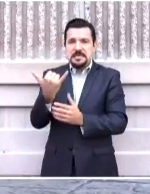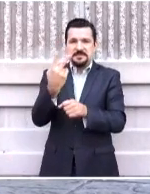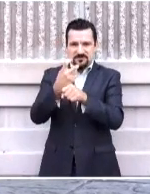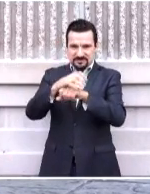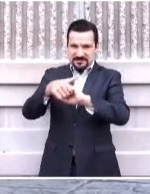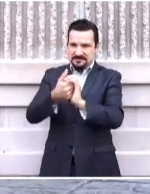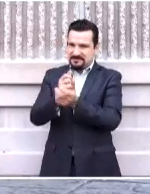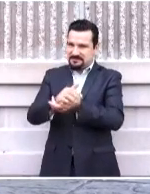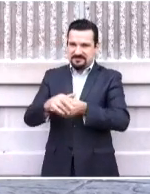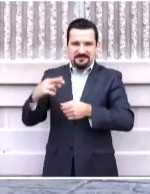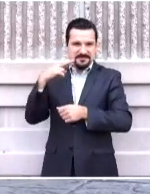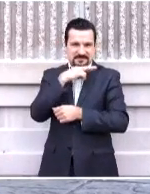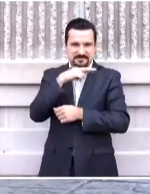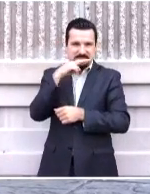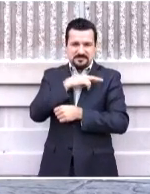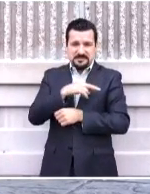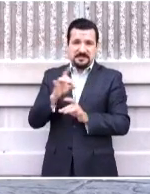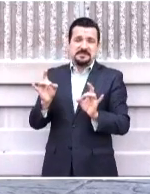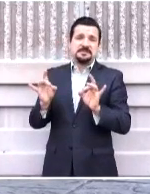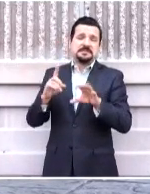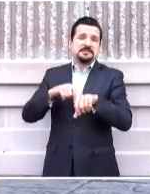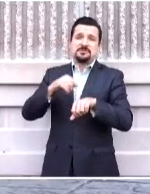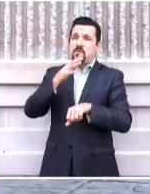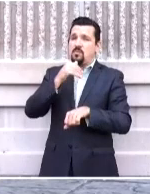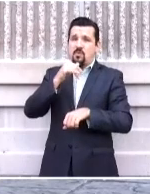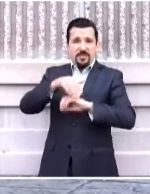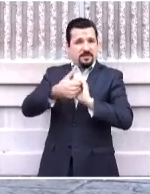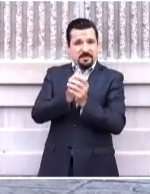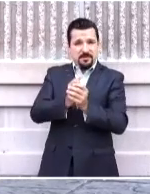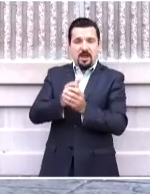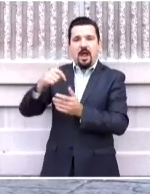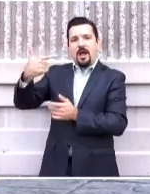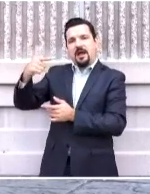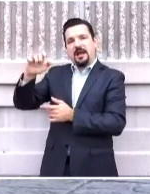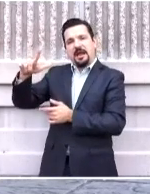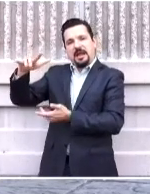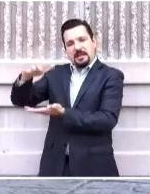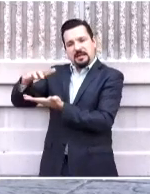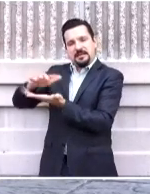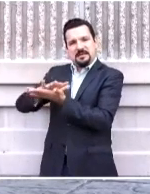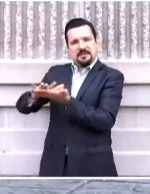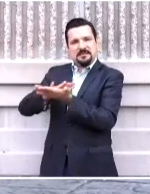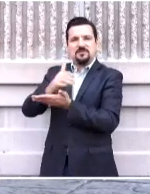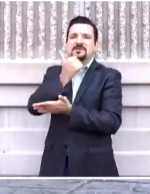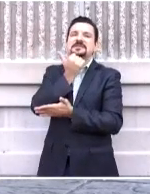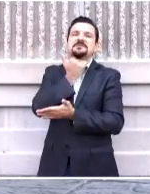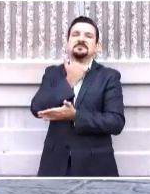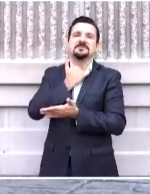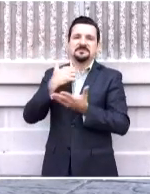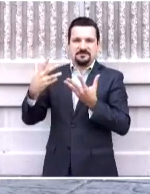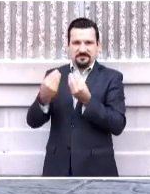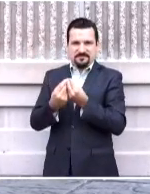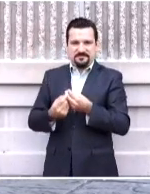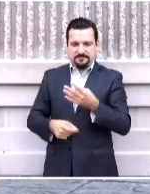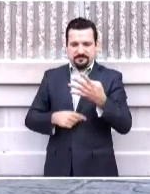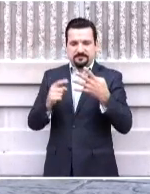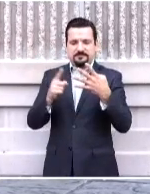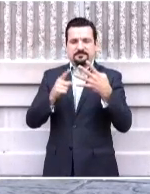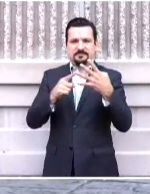manos. Si no fuera posible, usemos gel con alcohol. Número